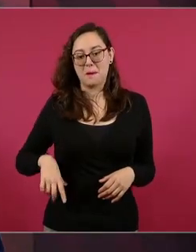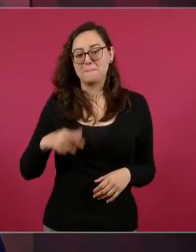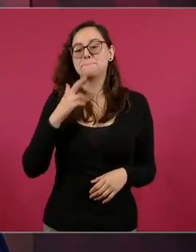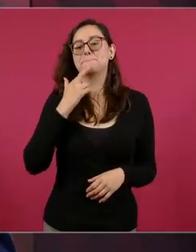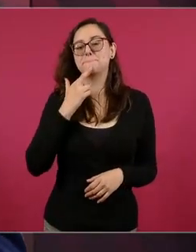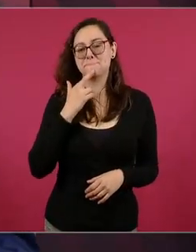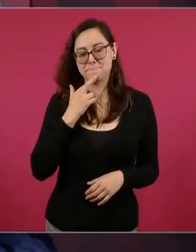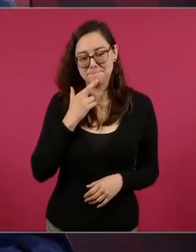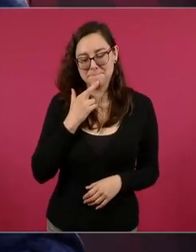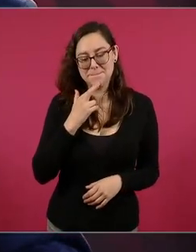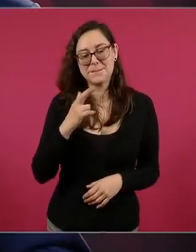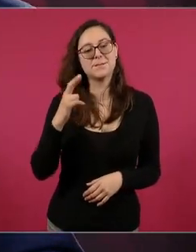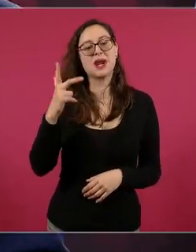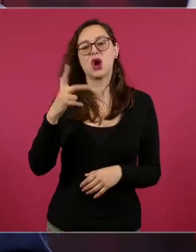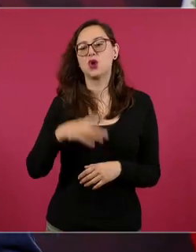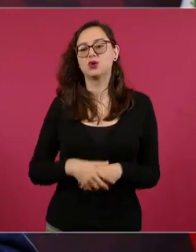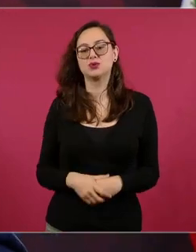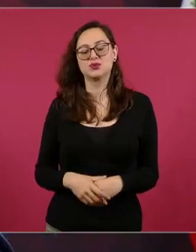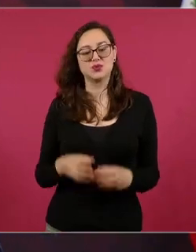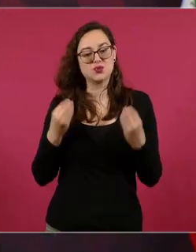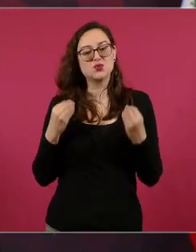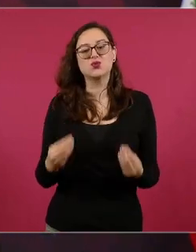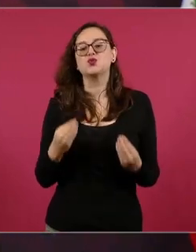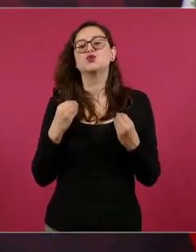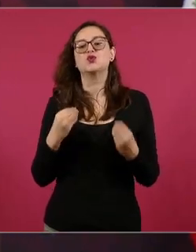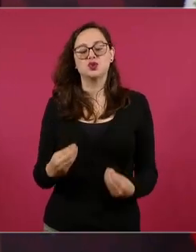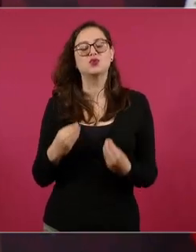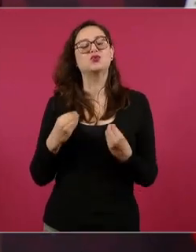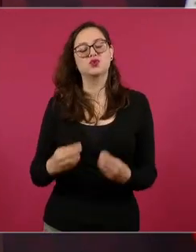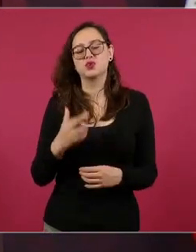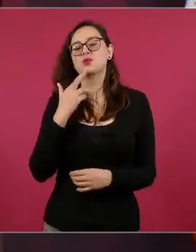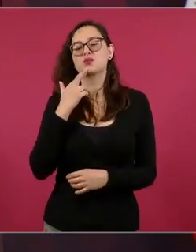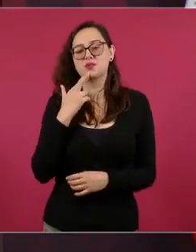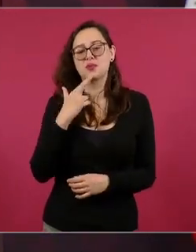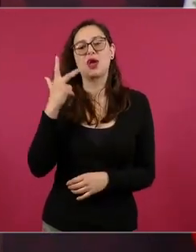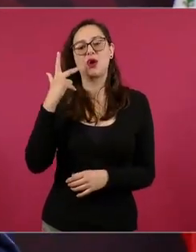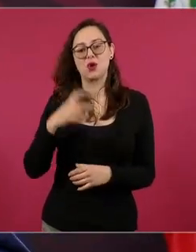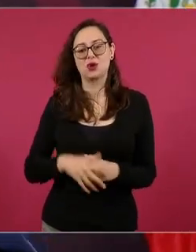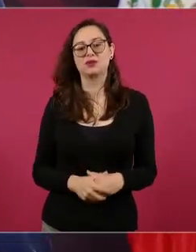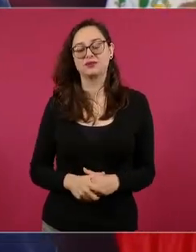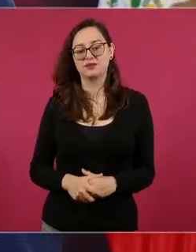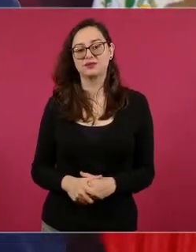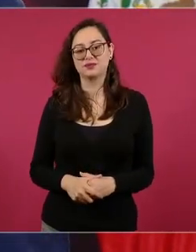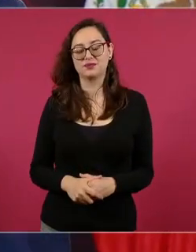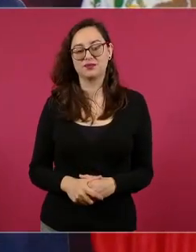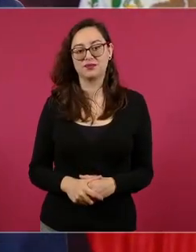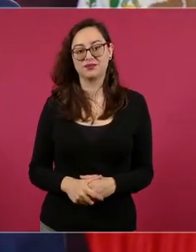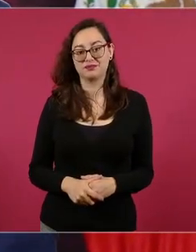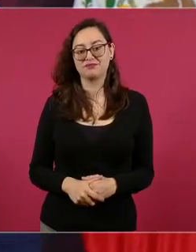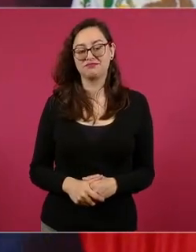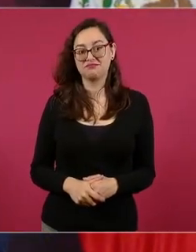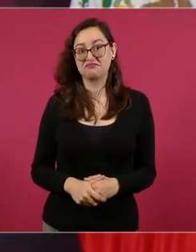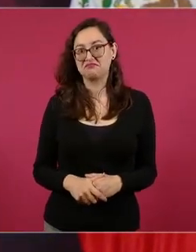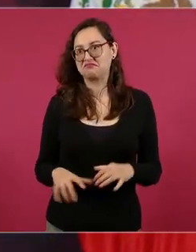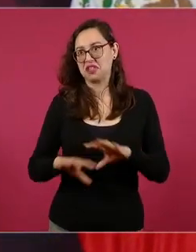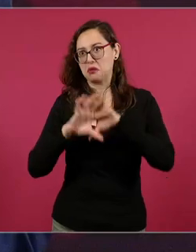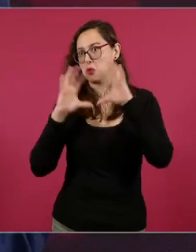mucho mejor el próximo gobierno y lo mejor